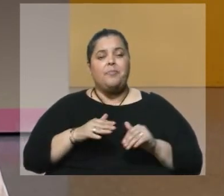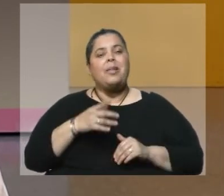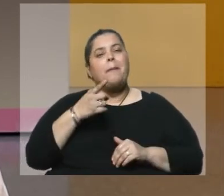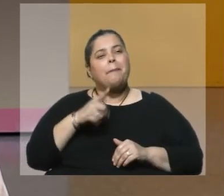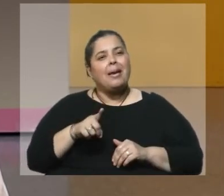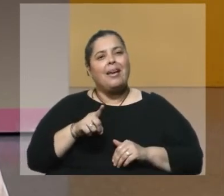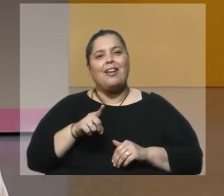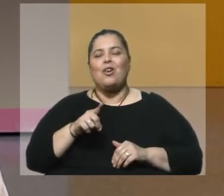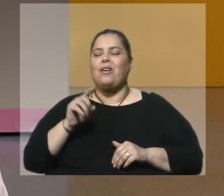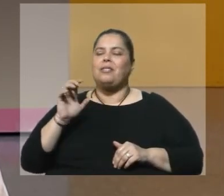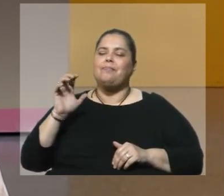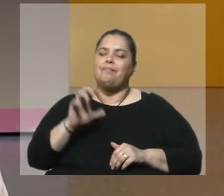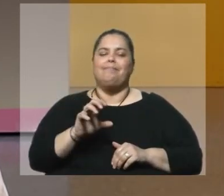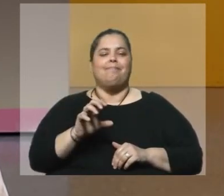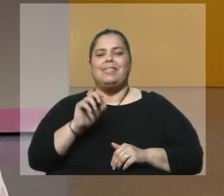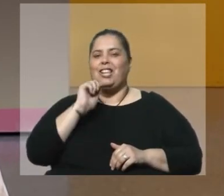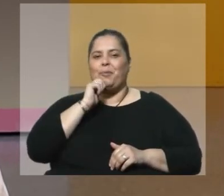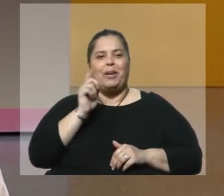Detesto de los uruguayos